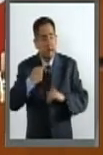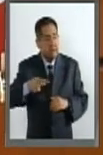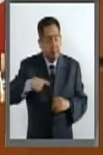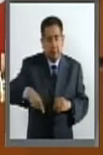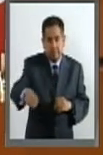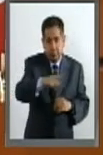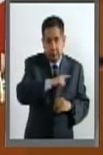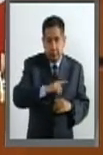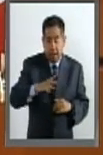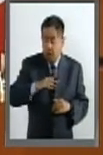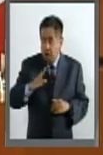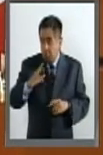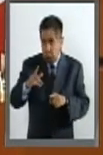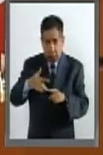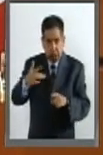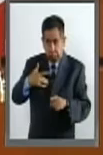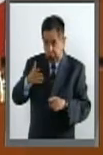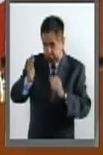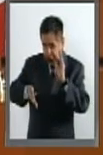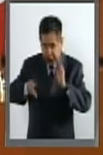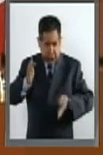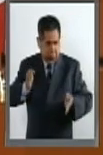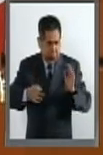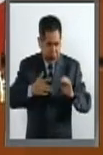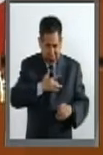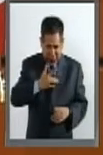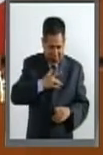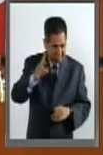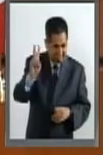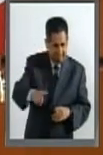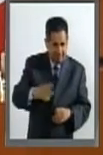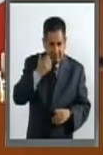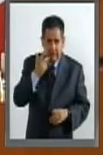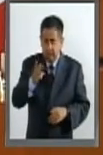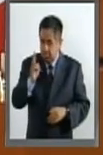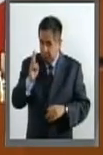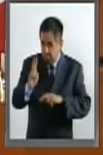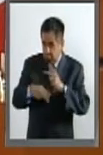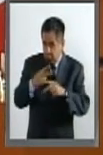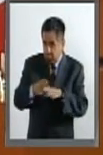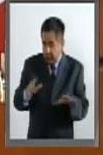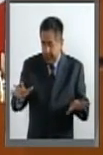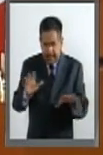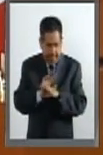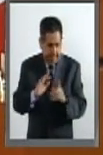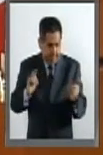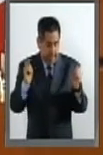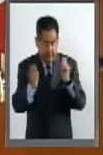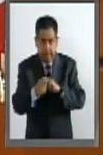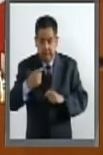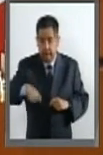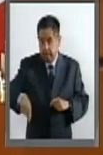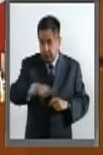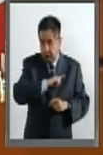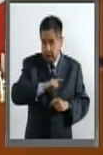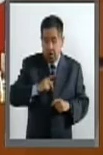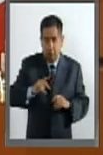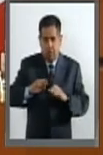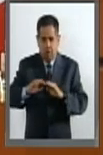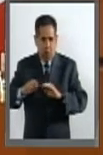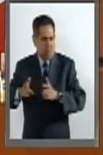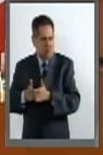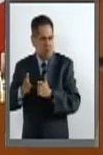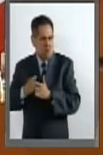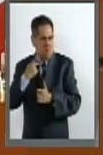si existe la voluntad política verdadera de ir a una transformación de fondo de nuestro sistema político